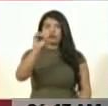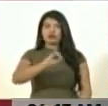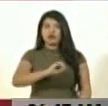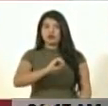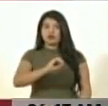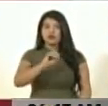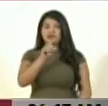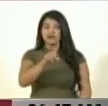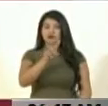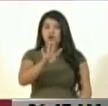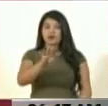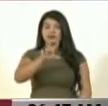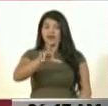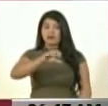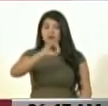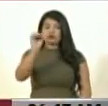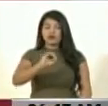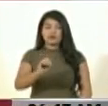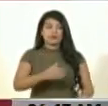143% de los